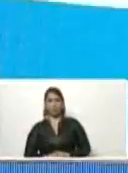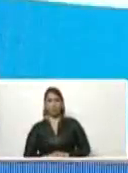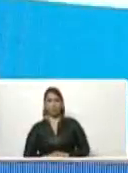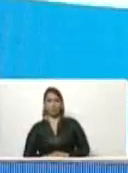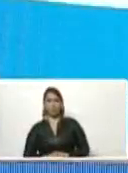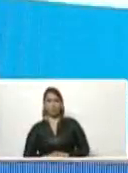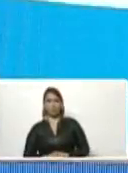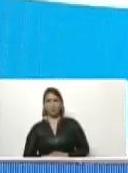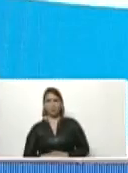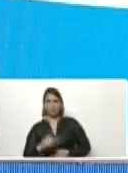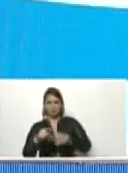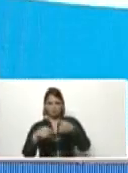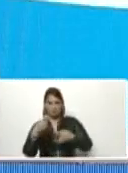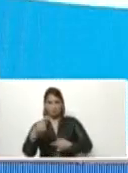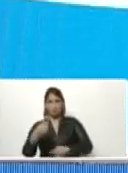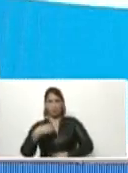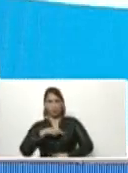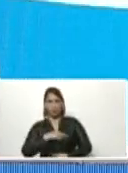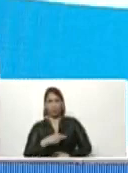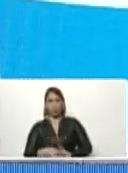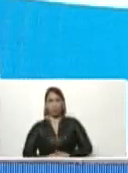Dentro de unos días estaremos